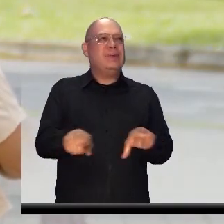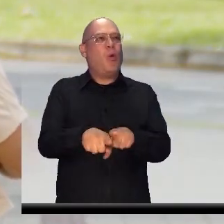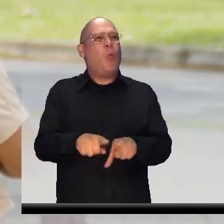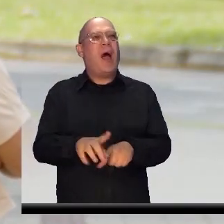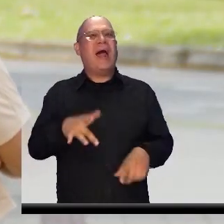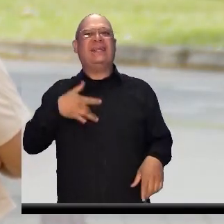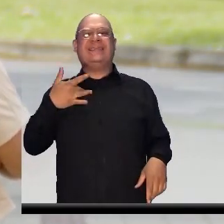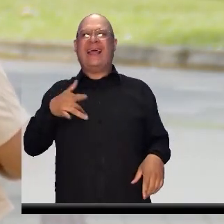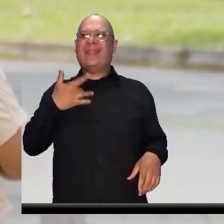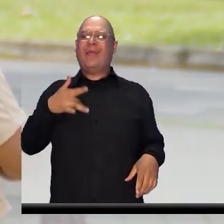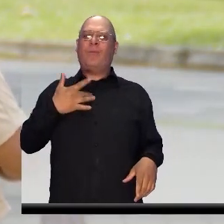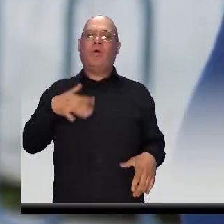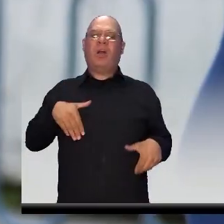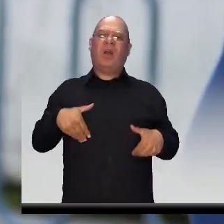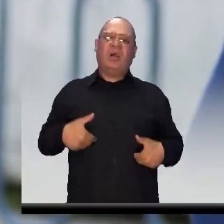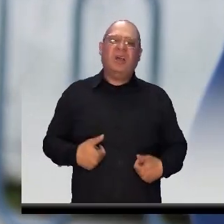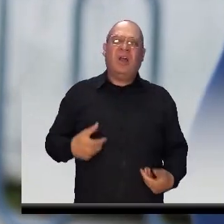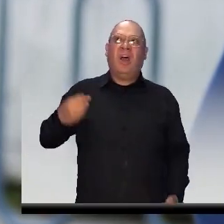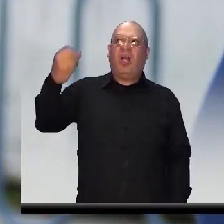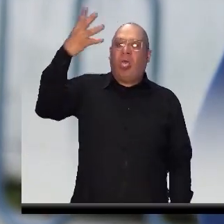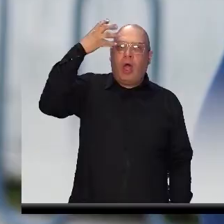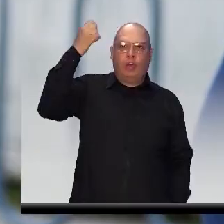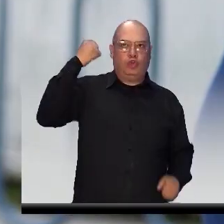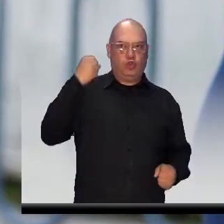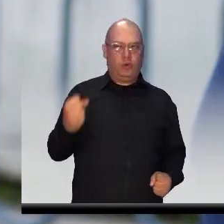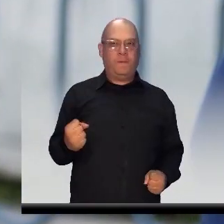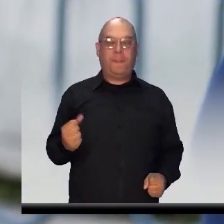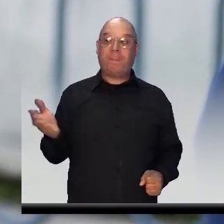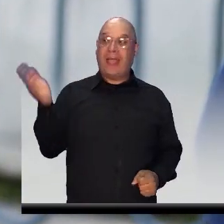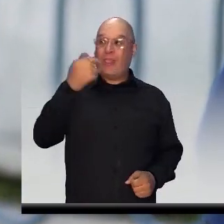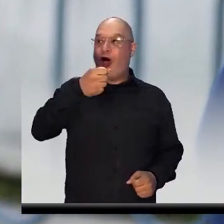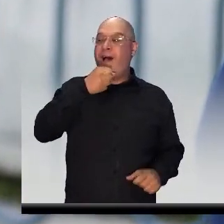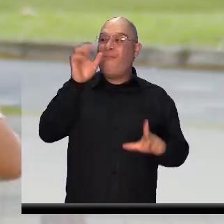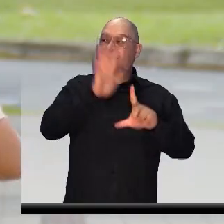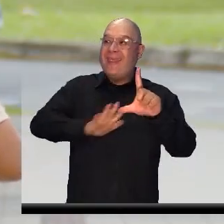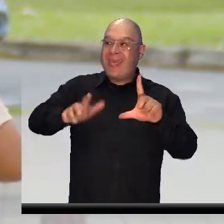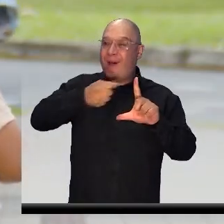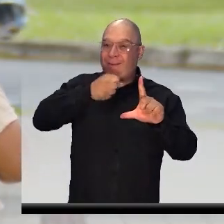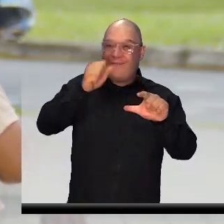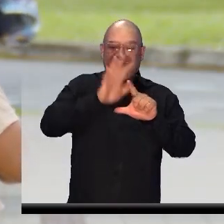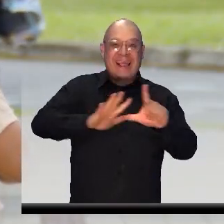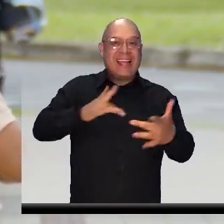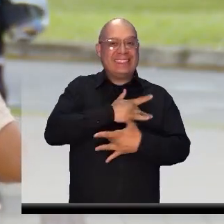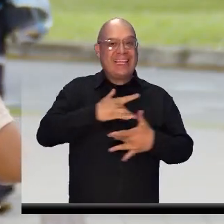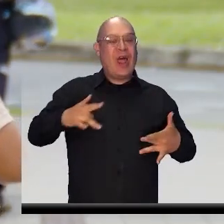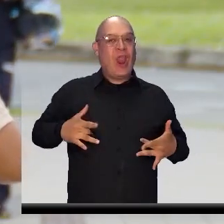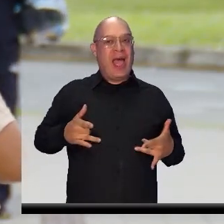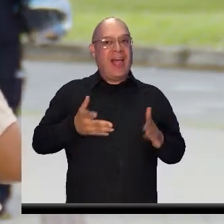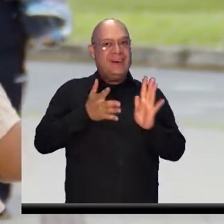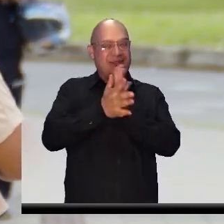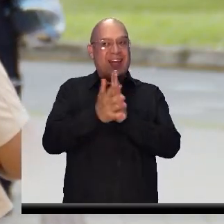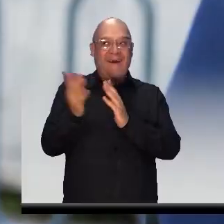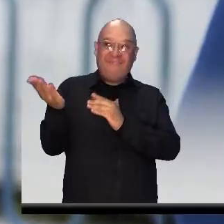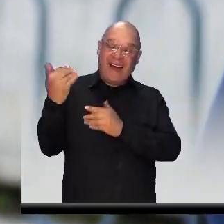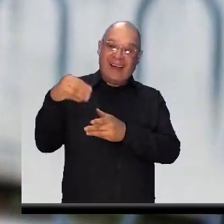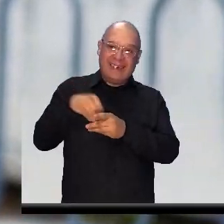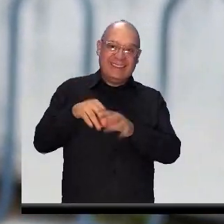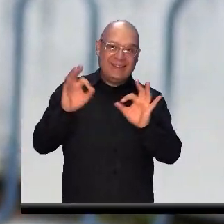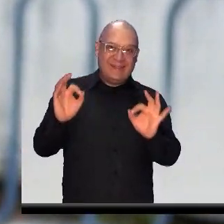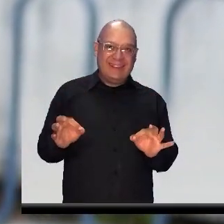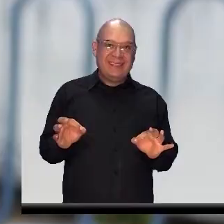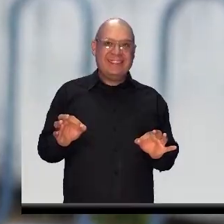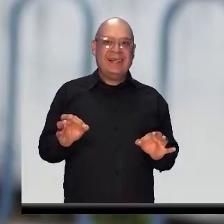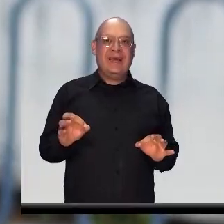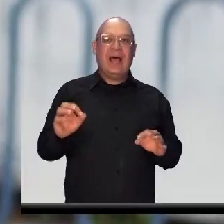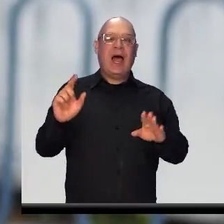de agotamiento, de calor. De hecho, te voy a invitar a un podcast, yo hago un podcast de bienestar y salud, y ahí en ese podcast, tú lo que puedes, ay, que no se me vaya a